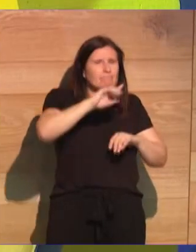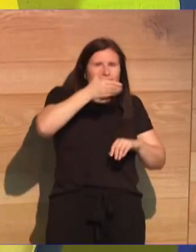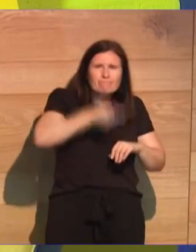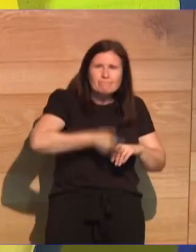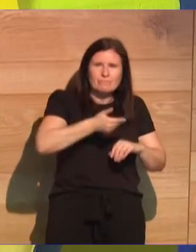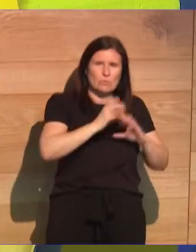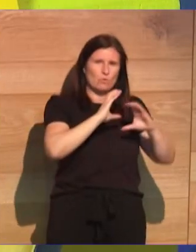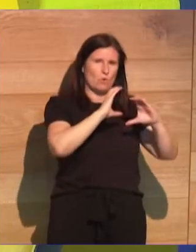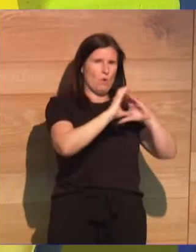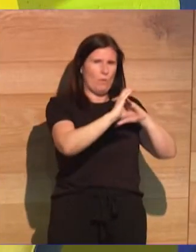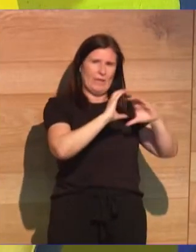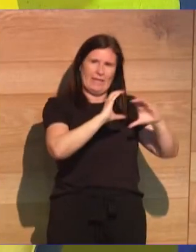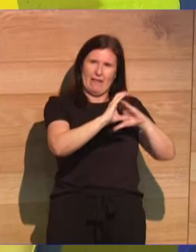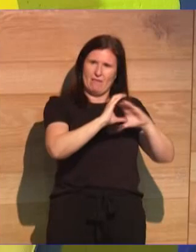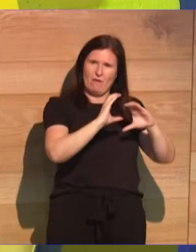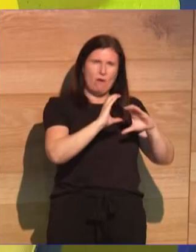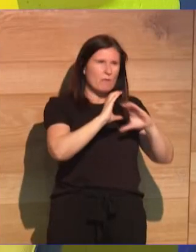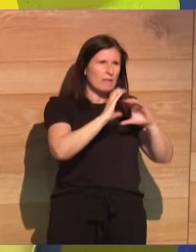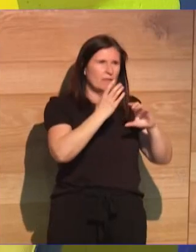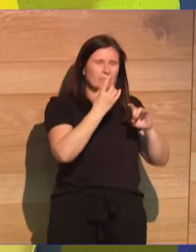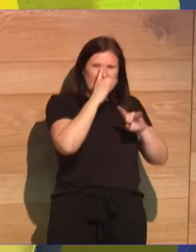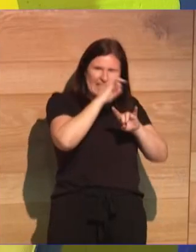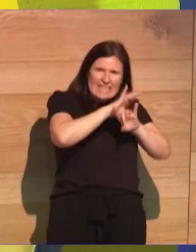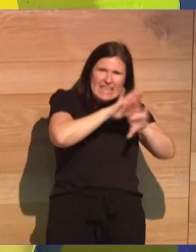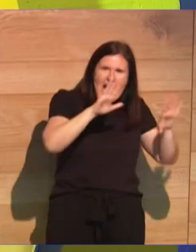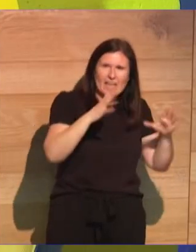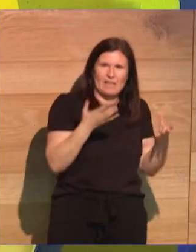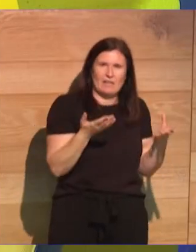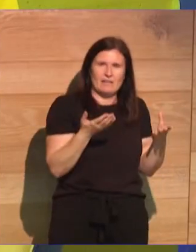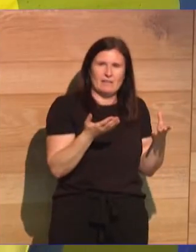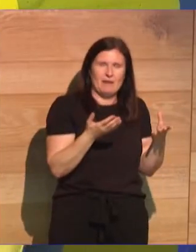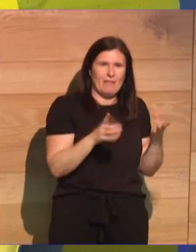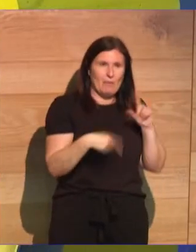que de alguna manera los docentes luego la tengamos